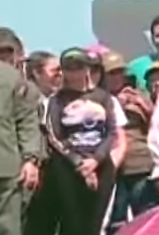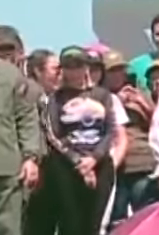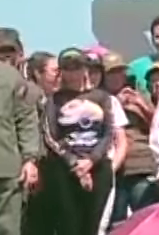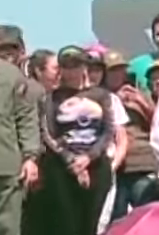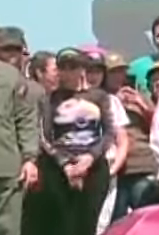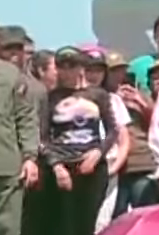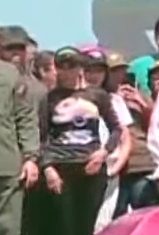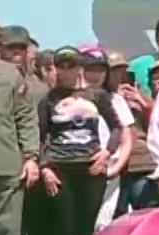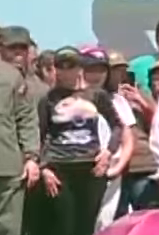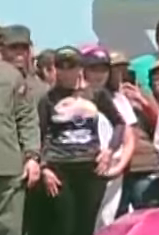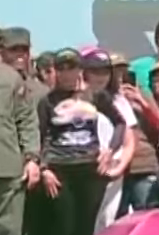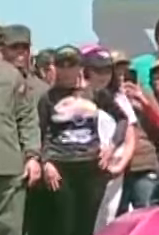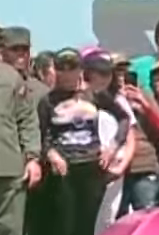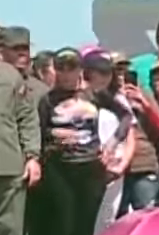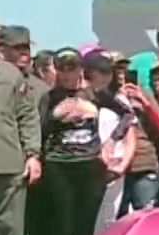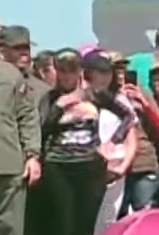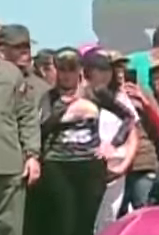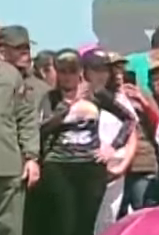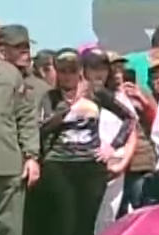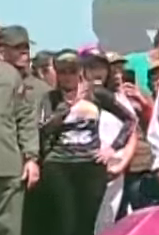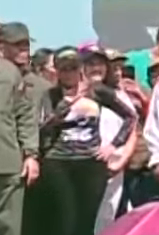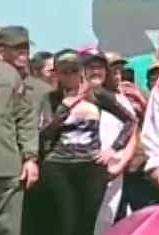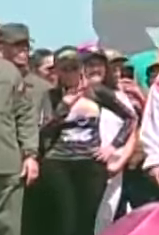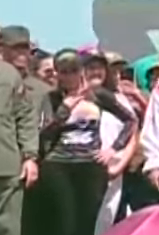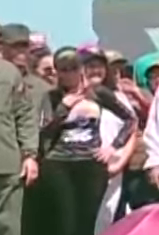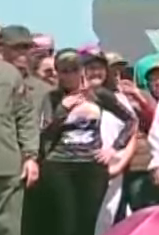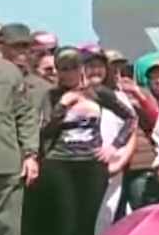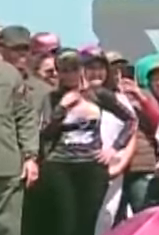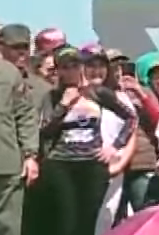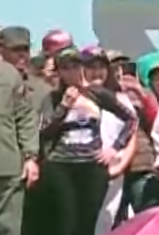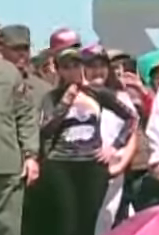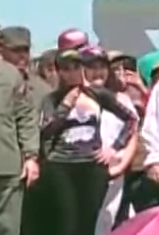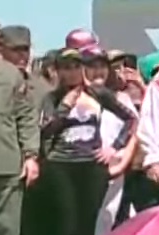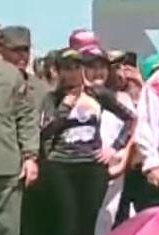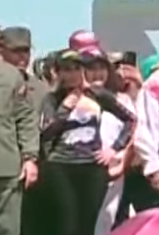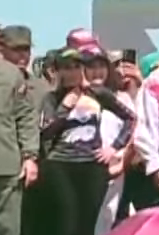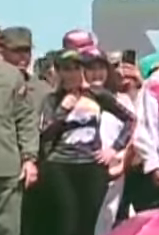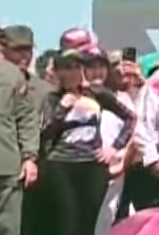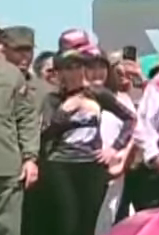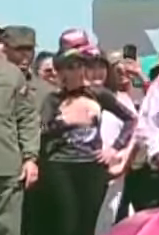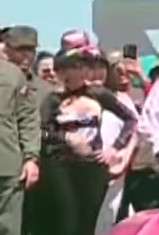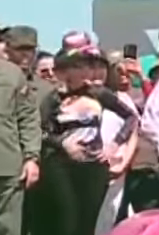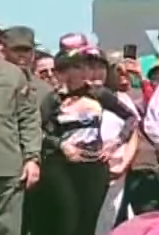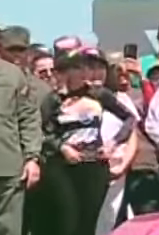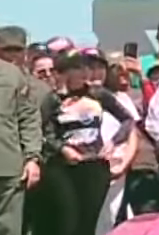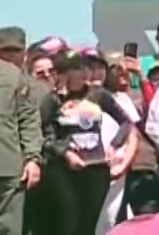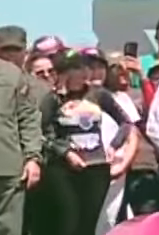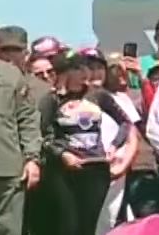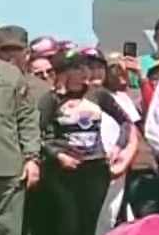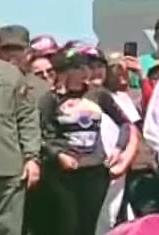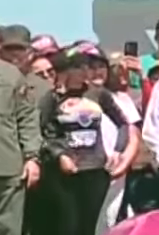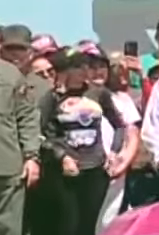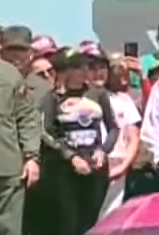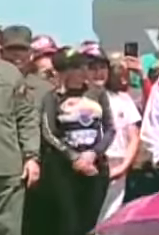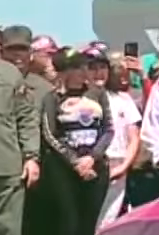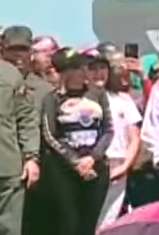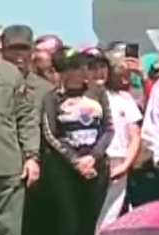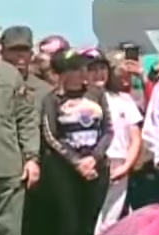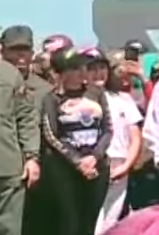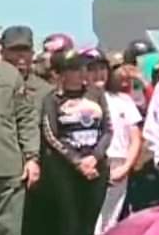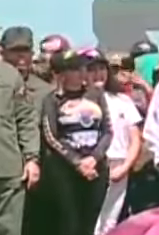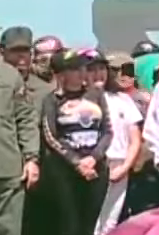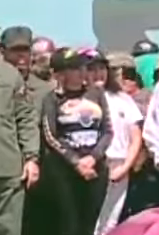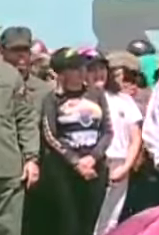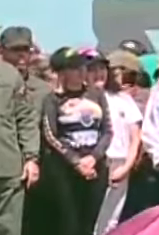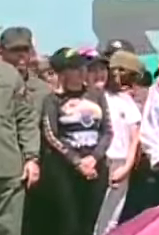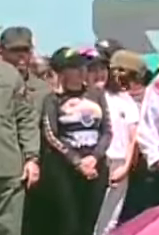común de que en nuestros andes la gente es como callada la gente es como retraída y cuando